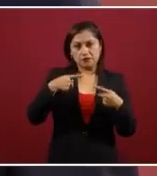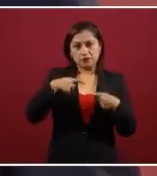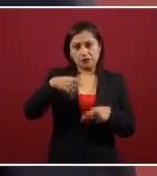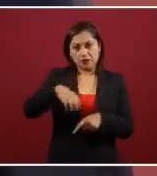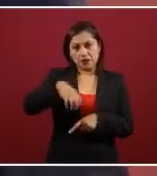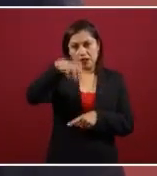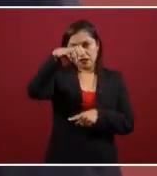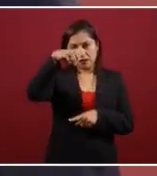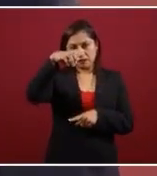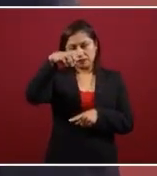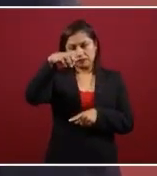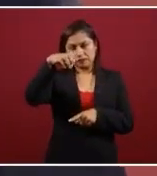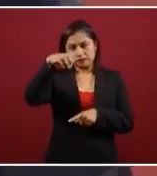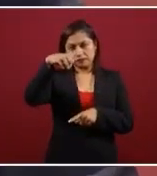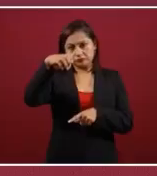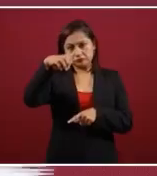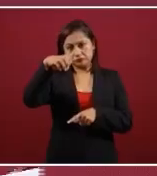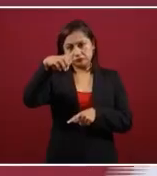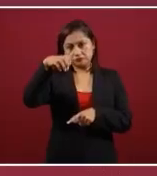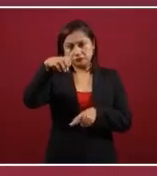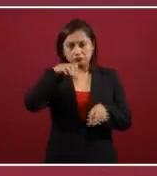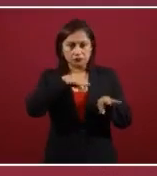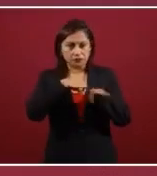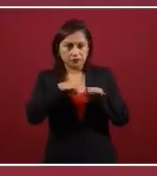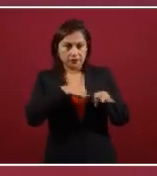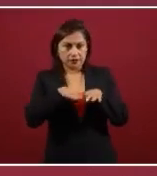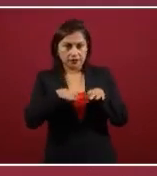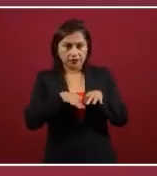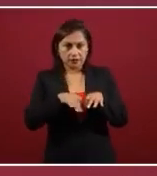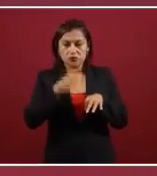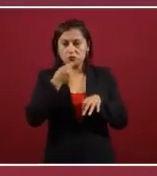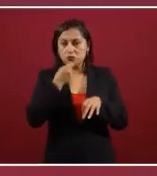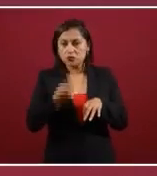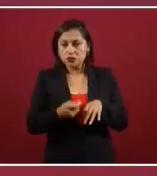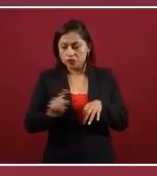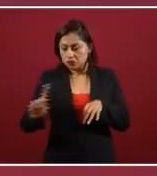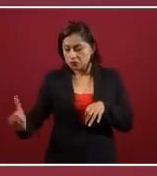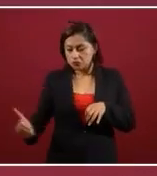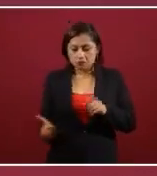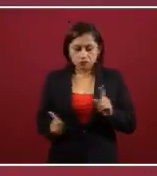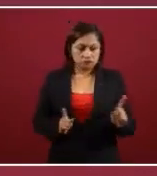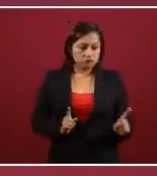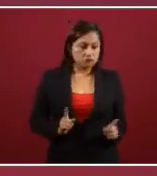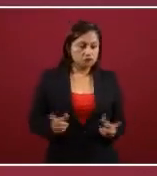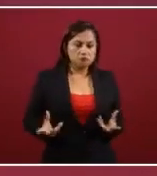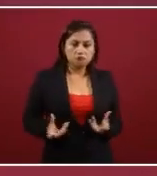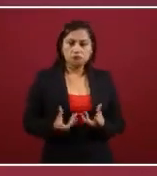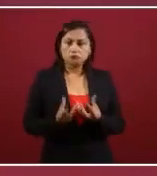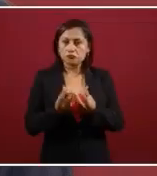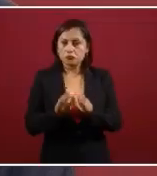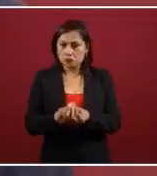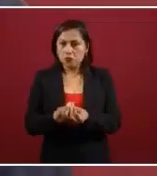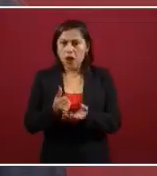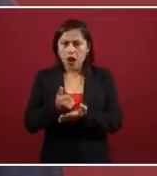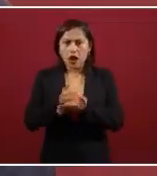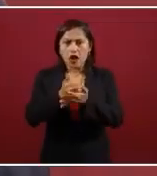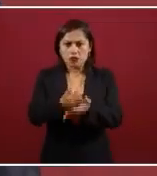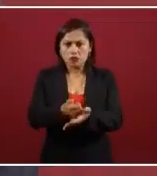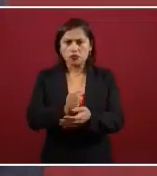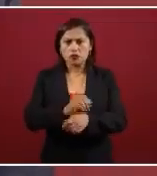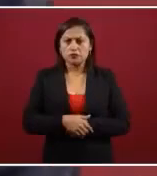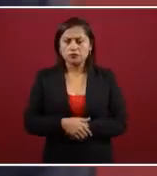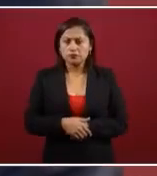sitio y están los niños pidiendo apoyo. De todas maneras,